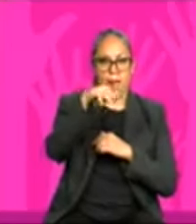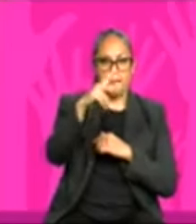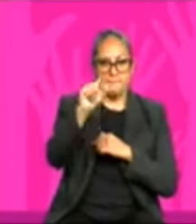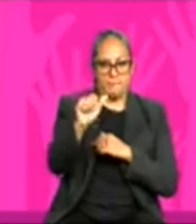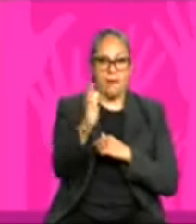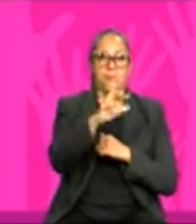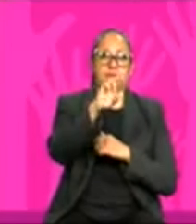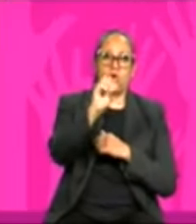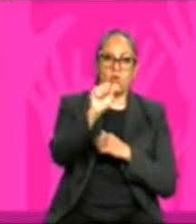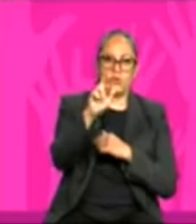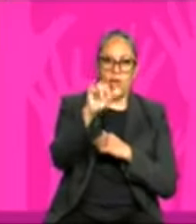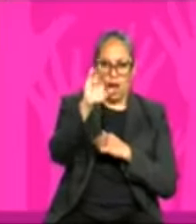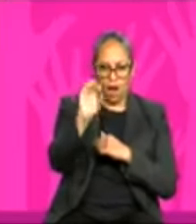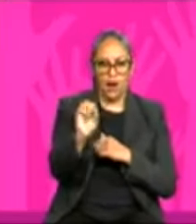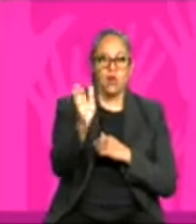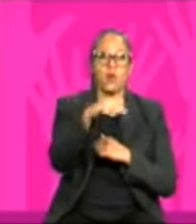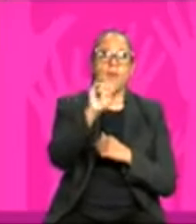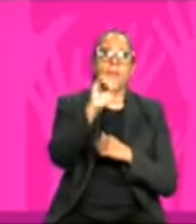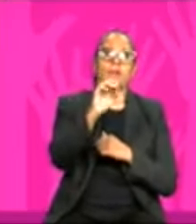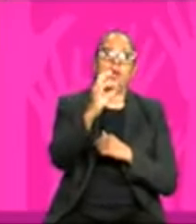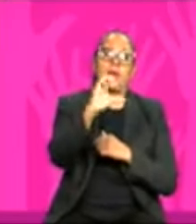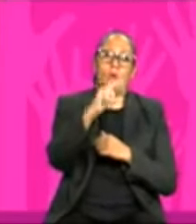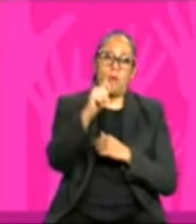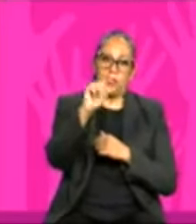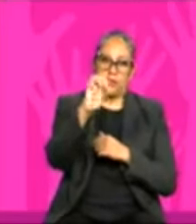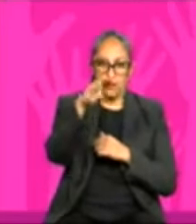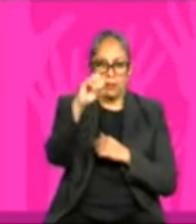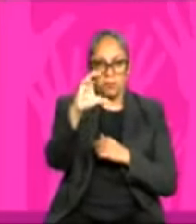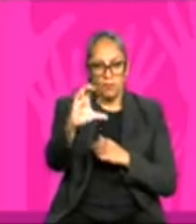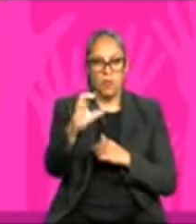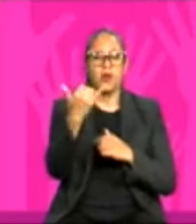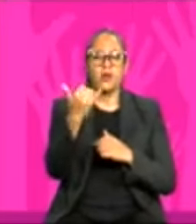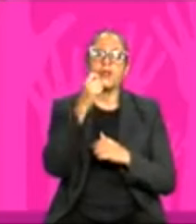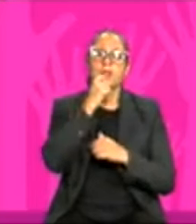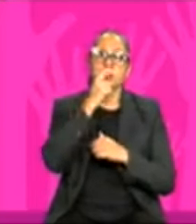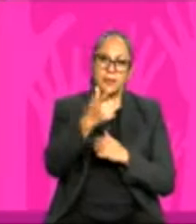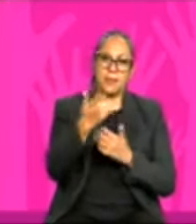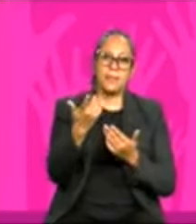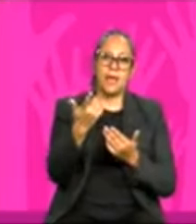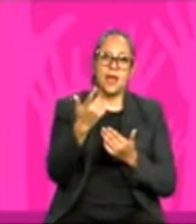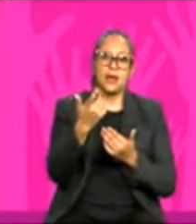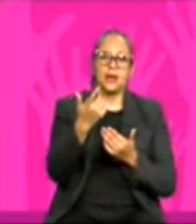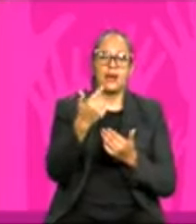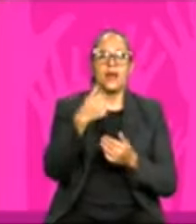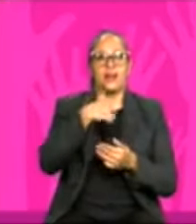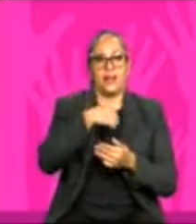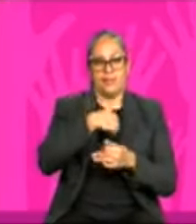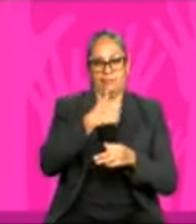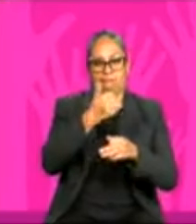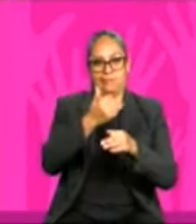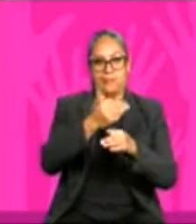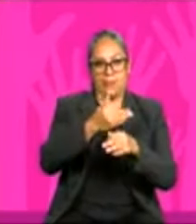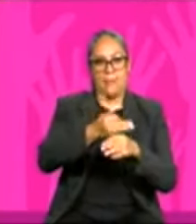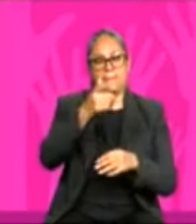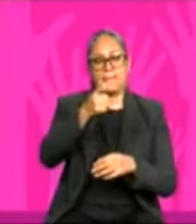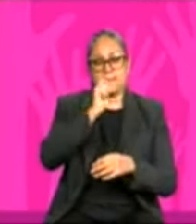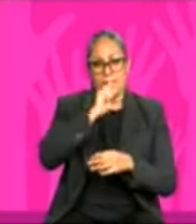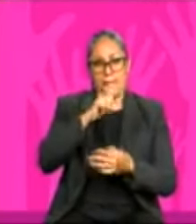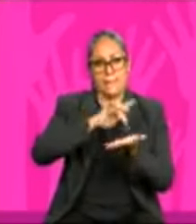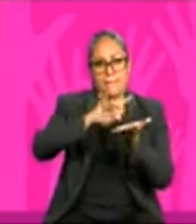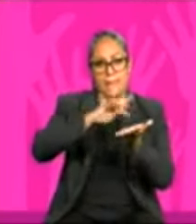Piedra, Heberto Castillo, Cuauhtémoc Cárdenas Solórzano y, por supuesto, a nuestro querido presidente Andrés Manuel